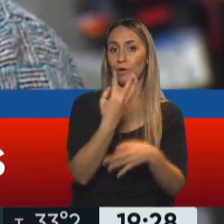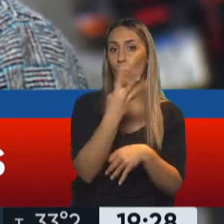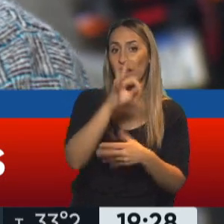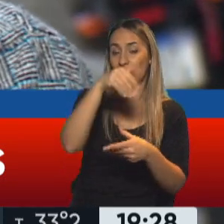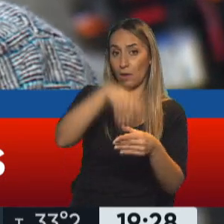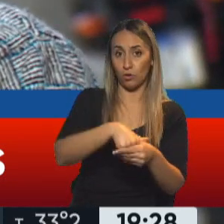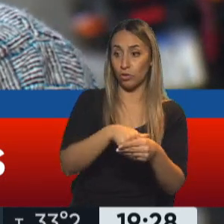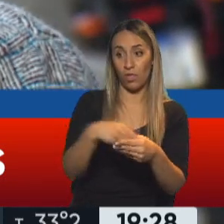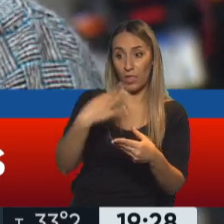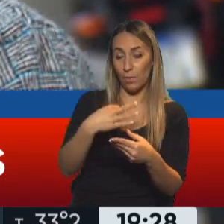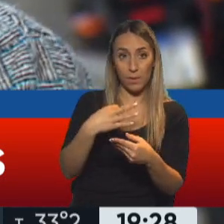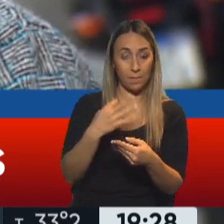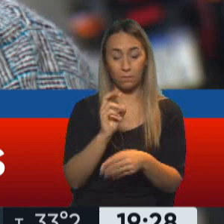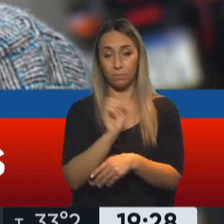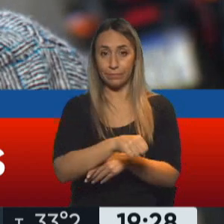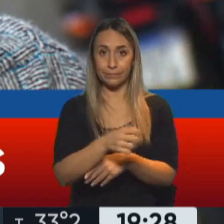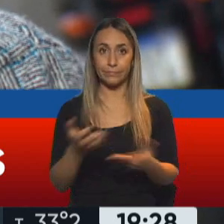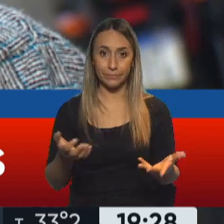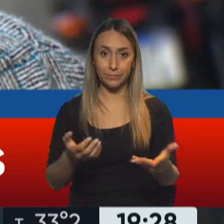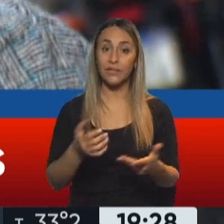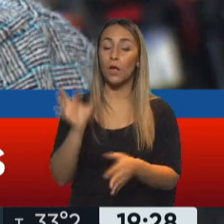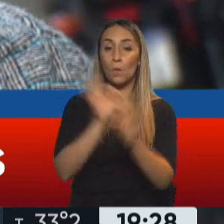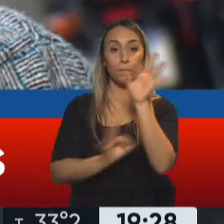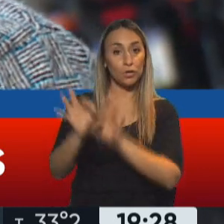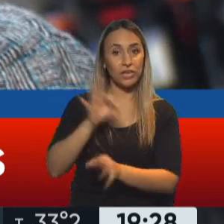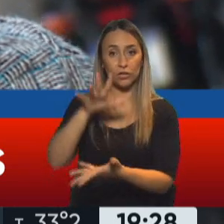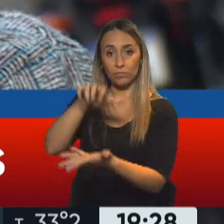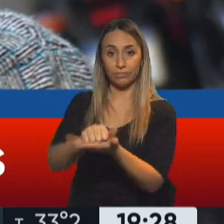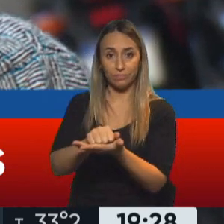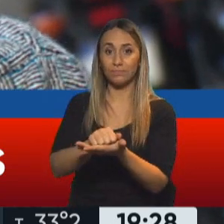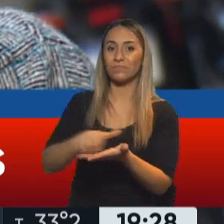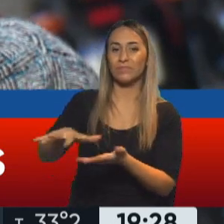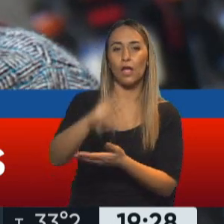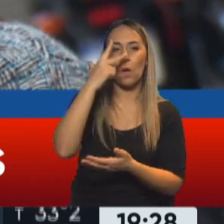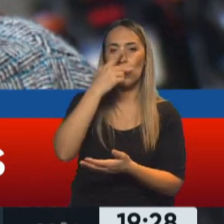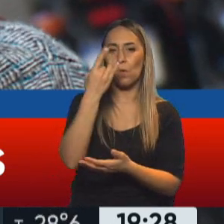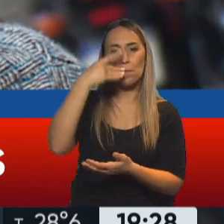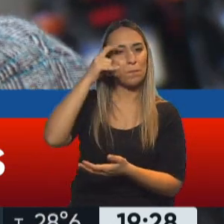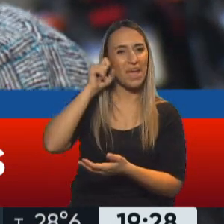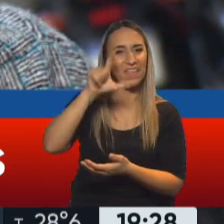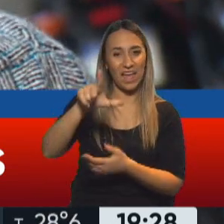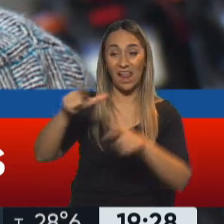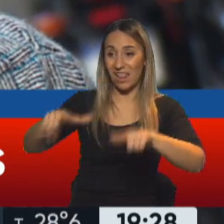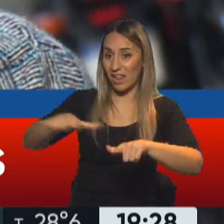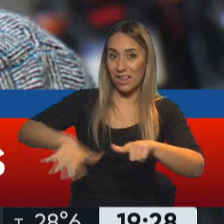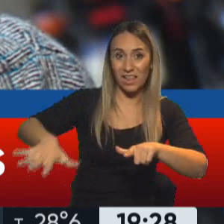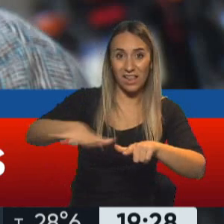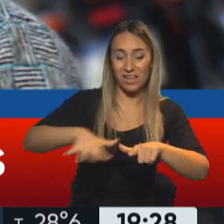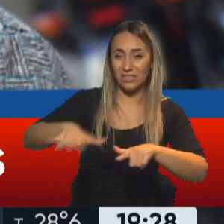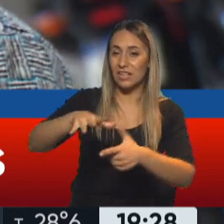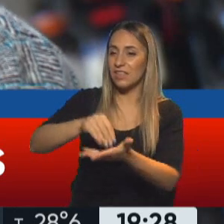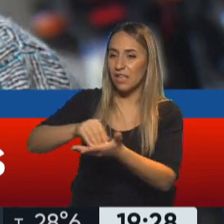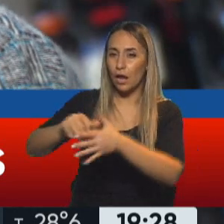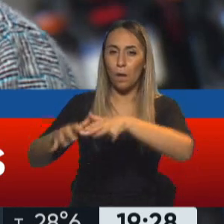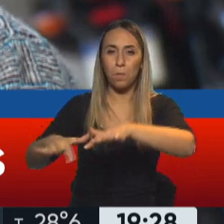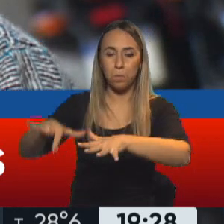votos. Este proyecto de ocupación de uno de los pocos humedales que le quedan a la ciudad de Buenos Aires en la costanera sur